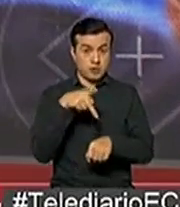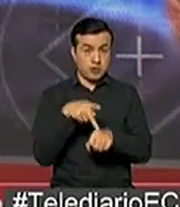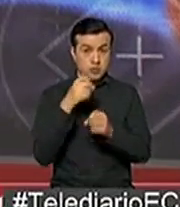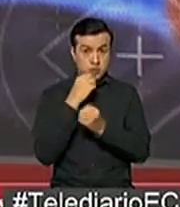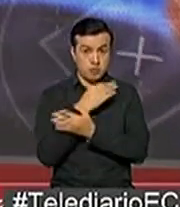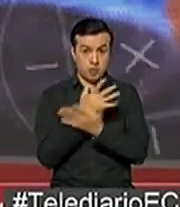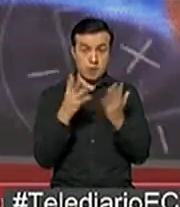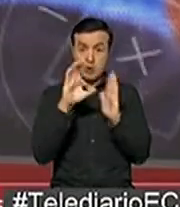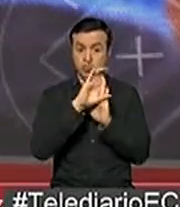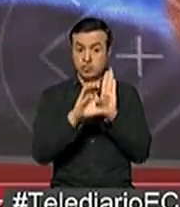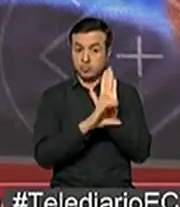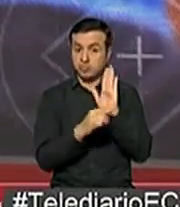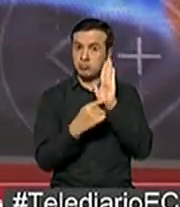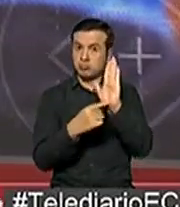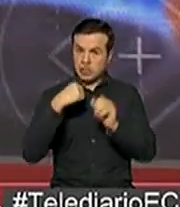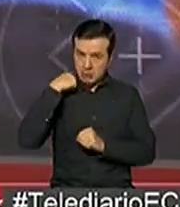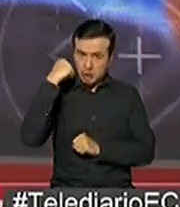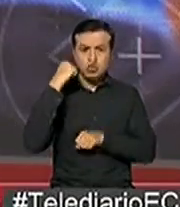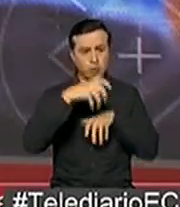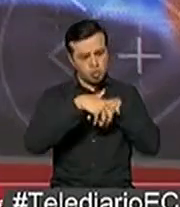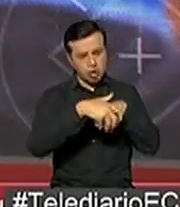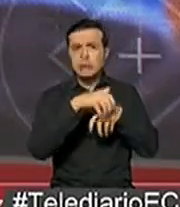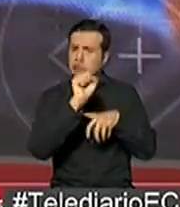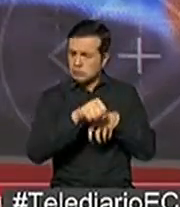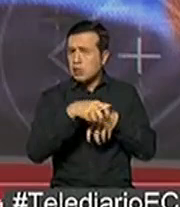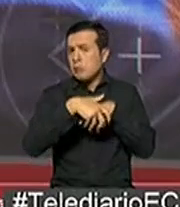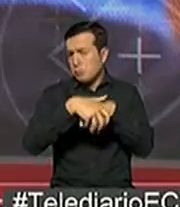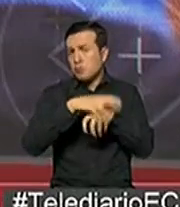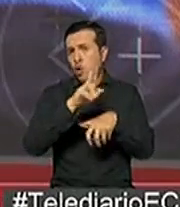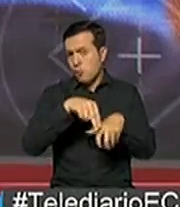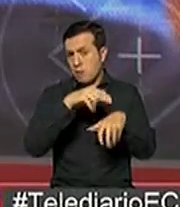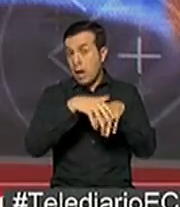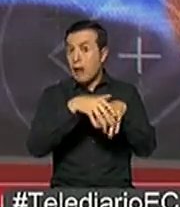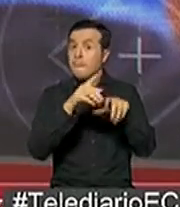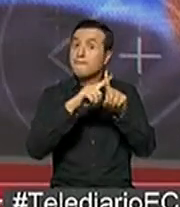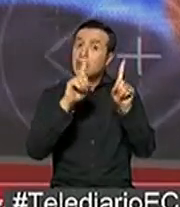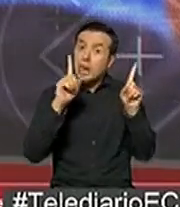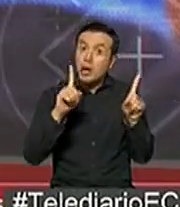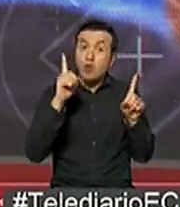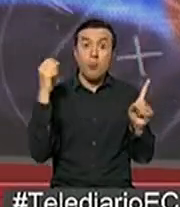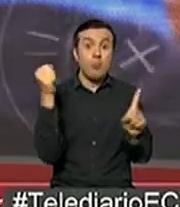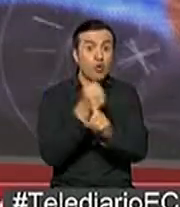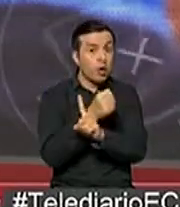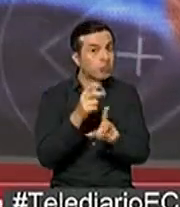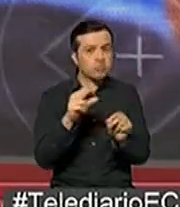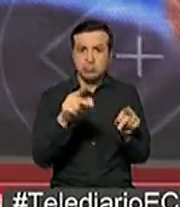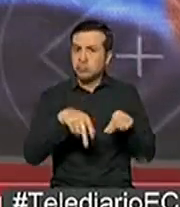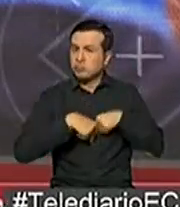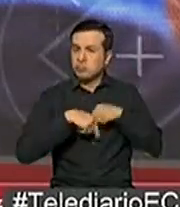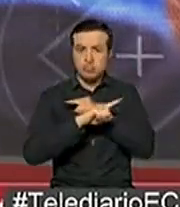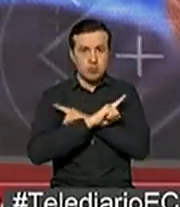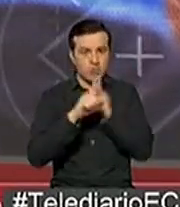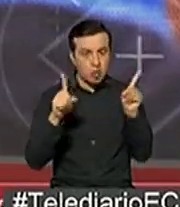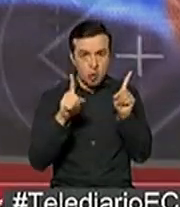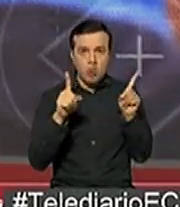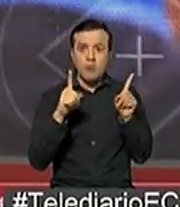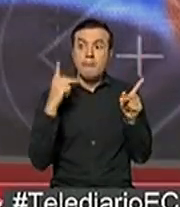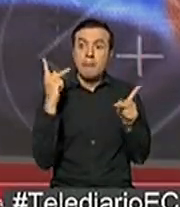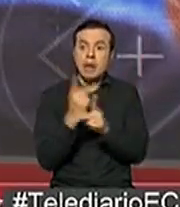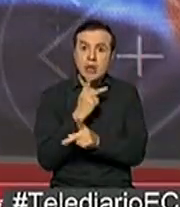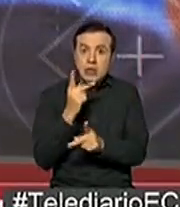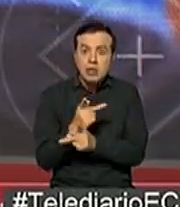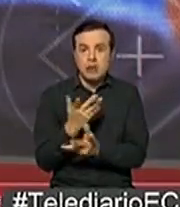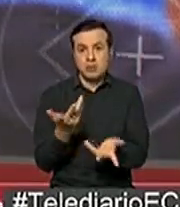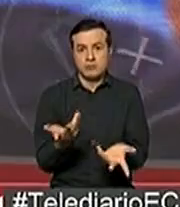constitución garantice el derecho a la protesta en el país pero también condena y sanciona los actos violentos que atentan contra la seguridad de las